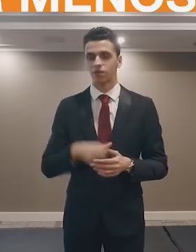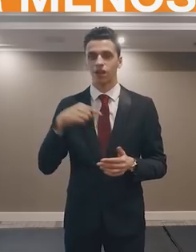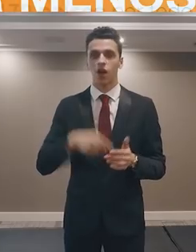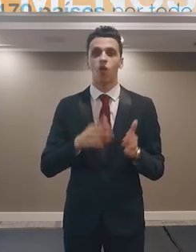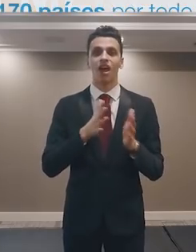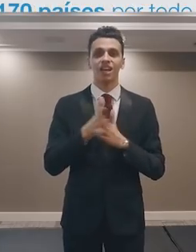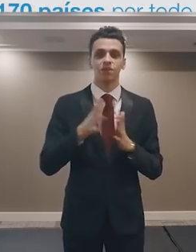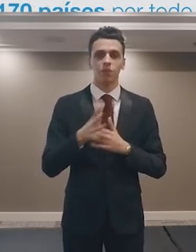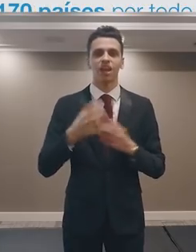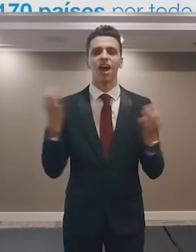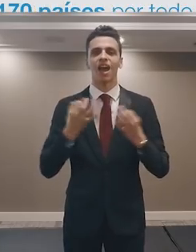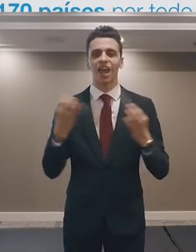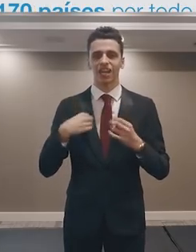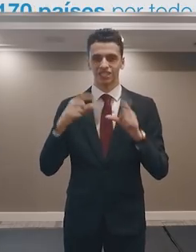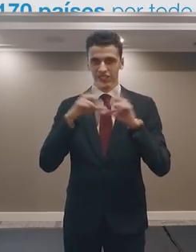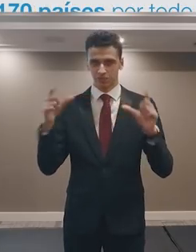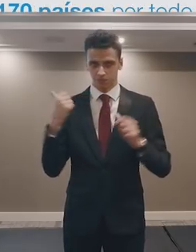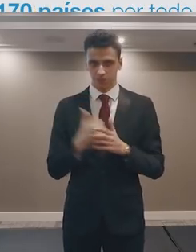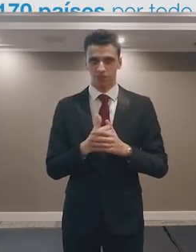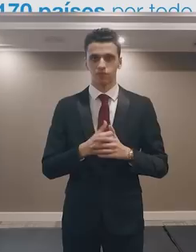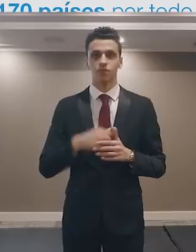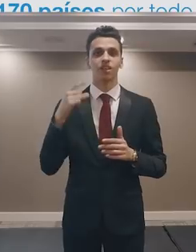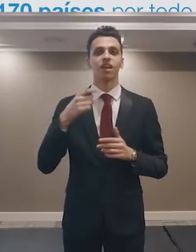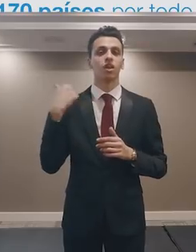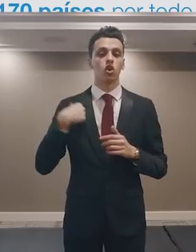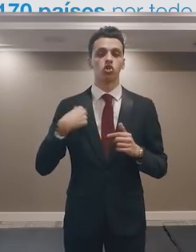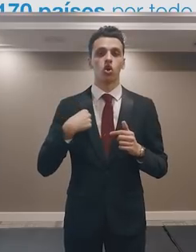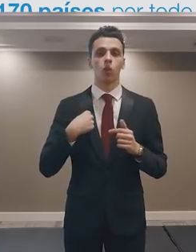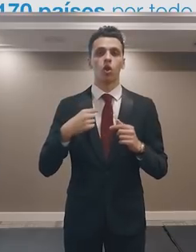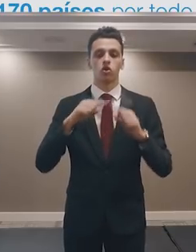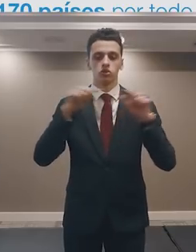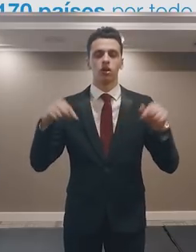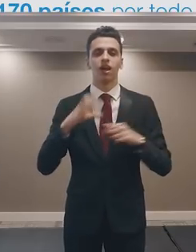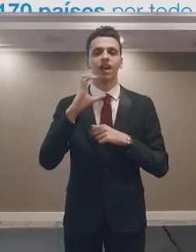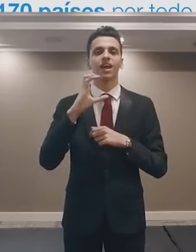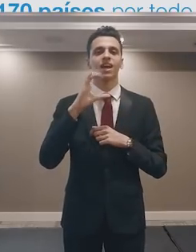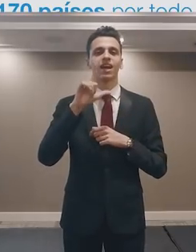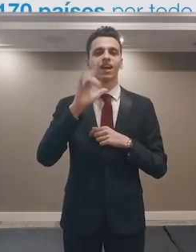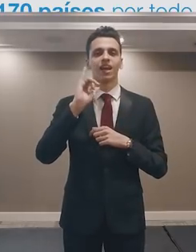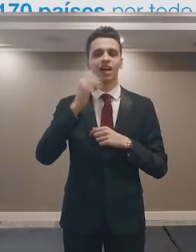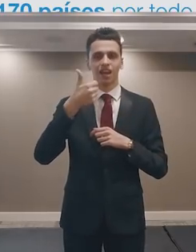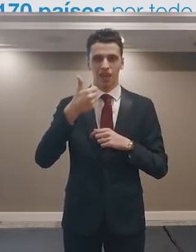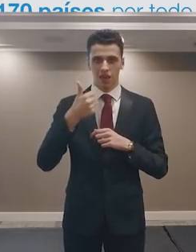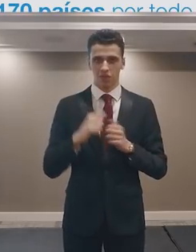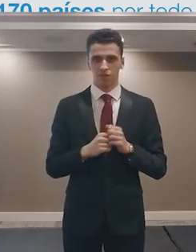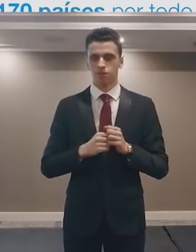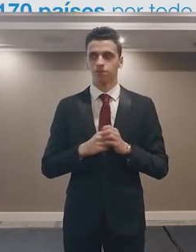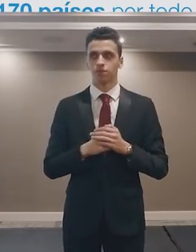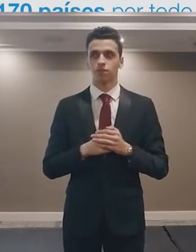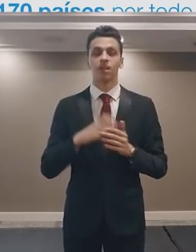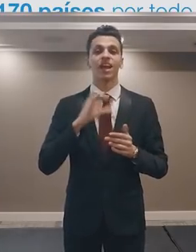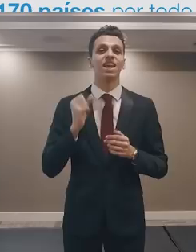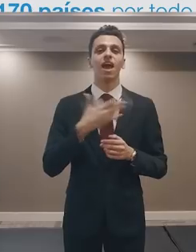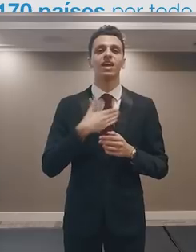que es incluyes el miembro de la clia que es la clica que tampoco lo sabía la clia es el órgano que regula las reservas de cruceros a nivel mundial sin ostras en la cría